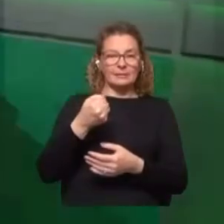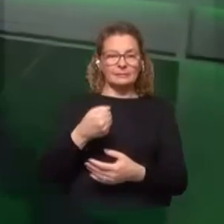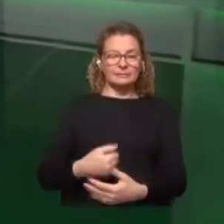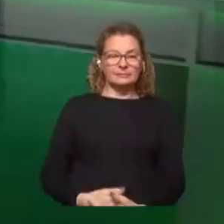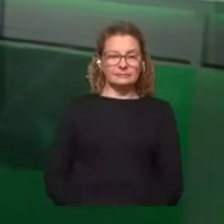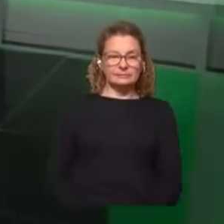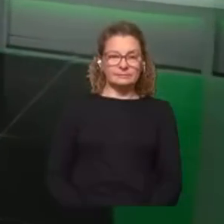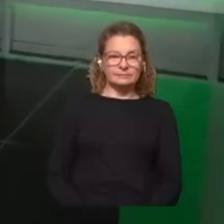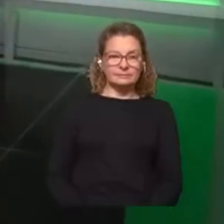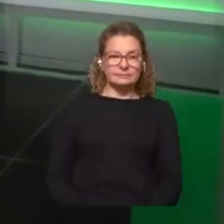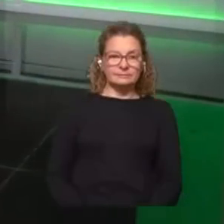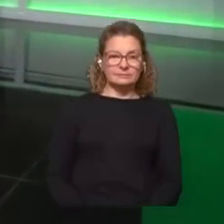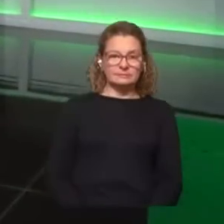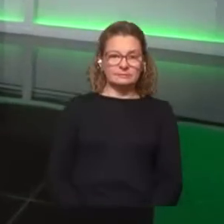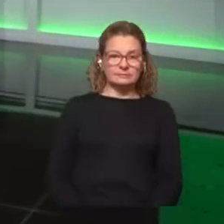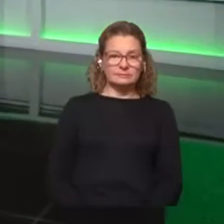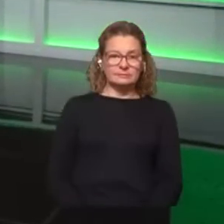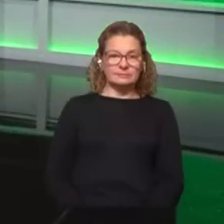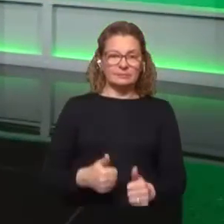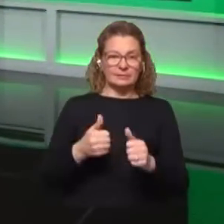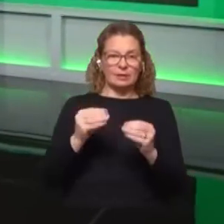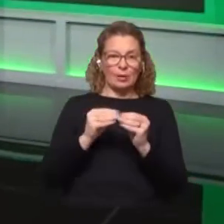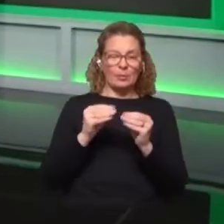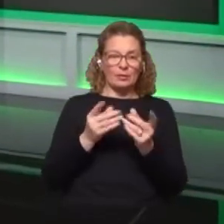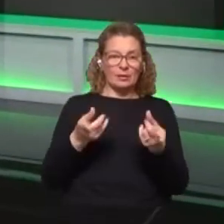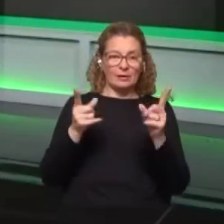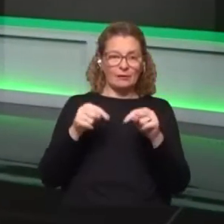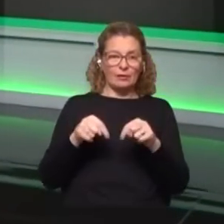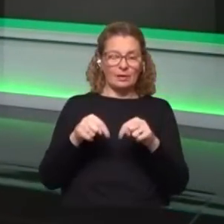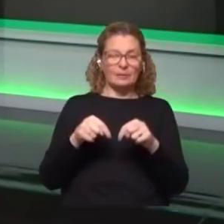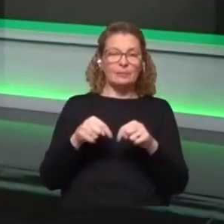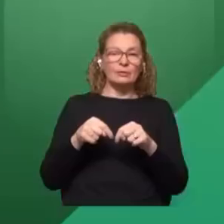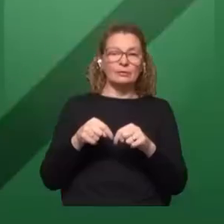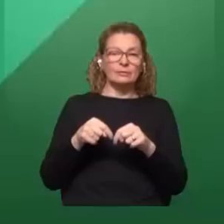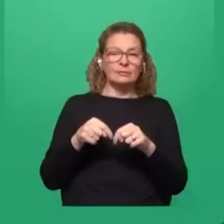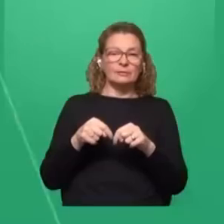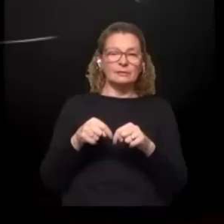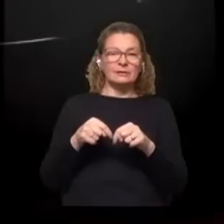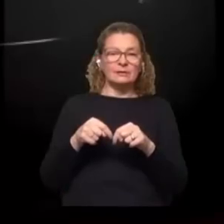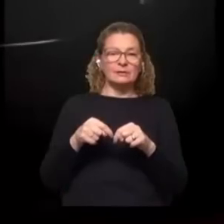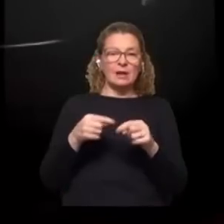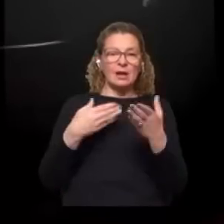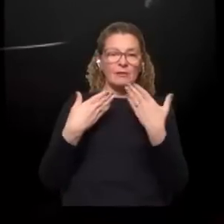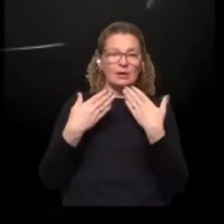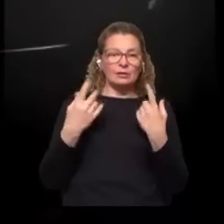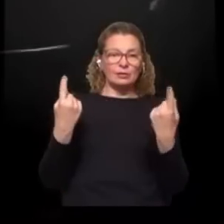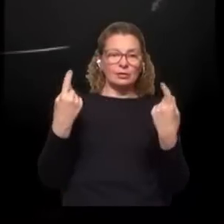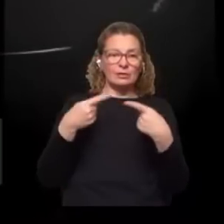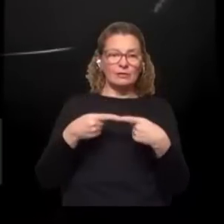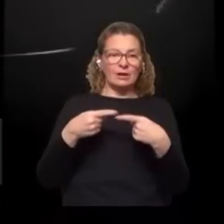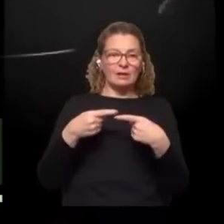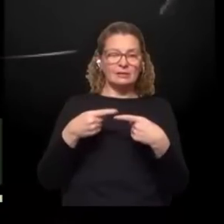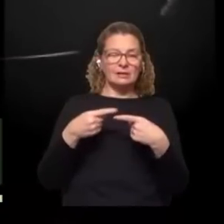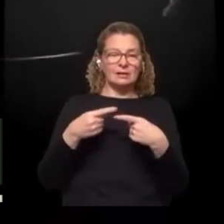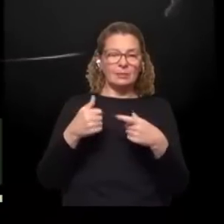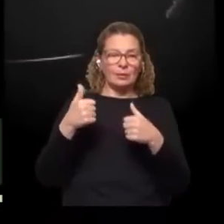allí bien compañero volvemos a la sala a la sala camacuán donde se está dando entonces este debate la polarización política